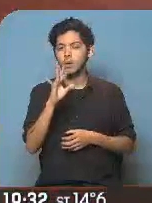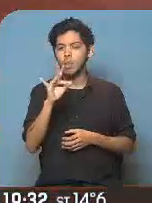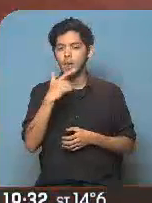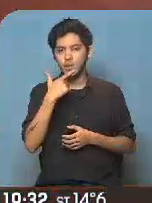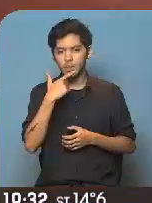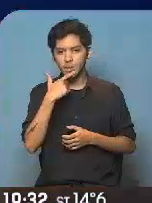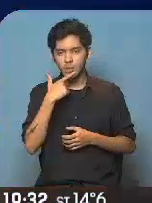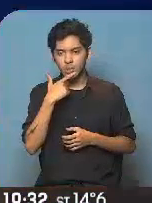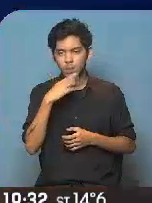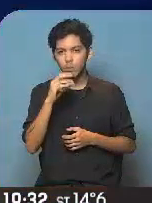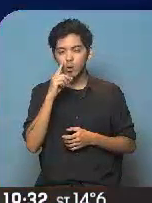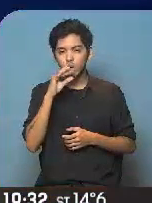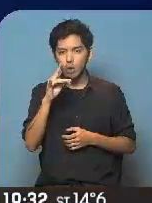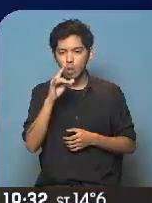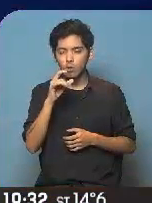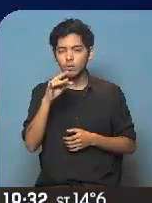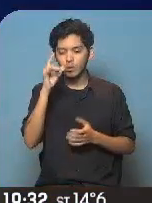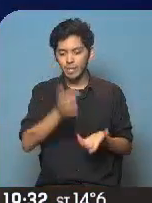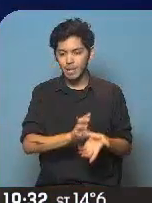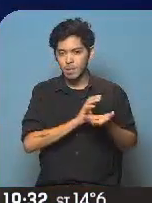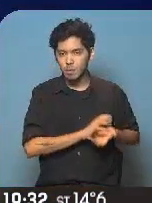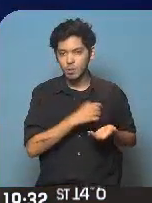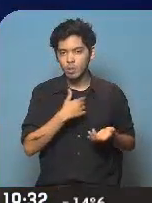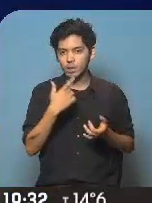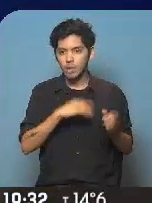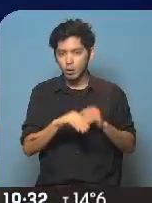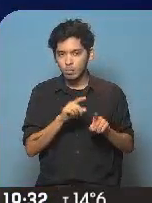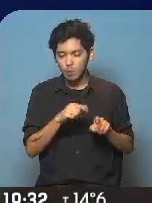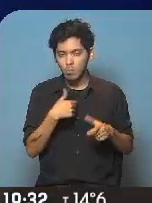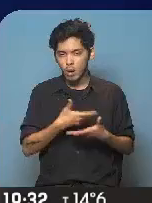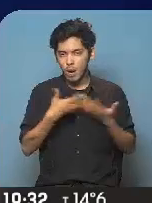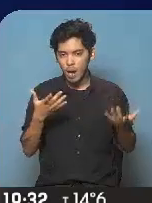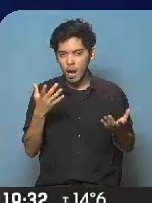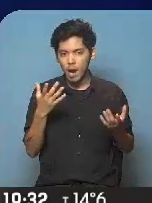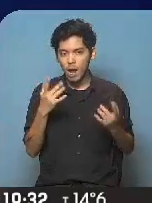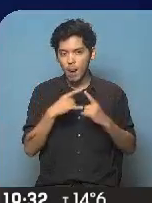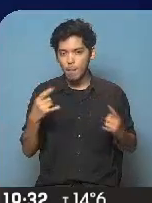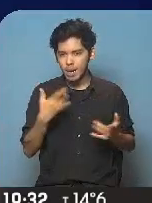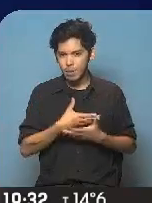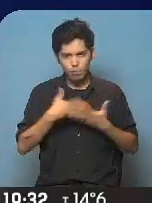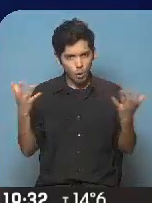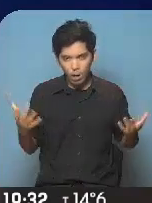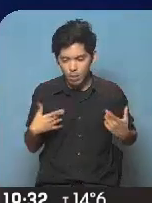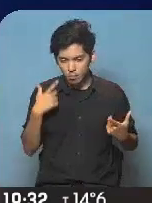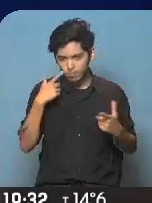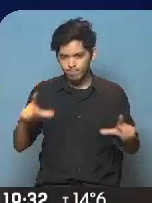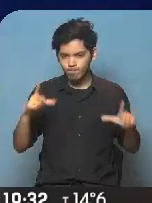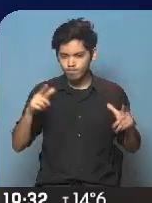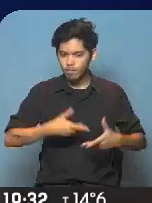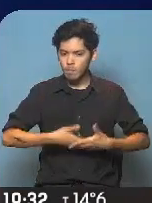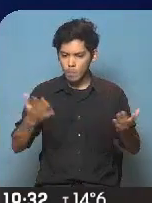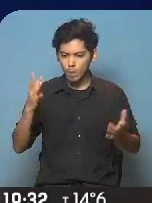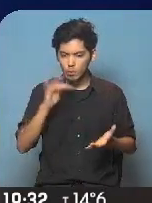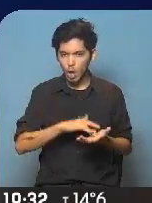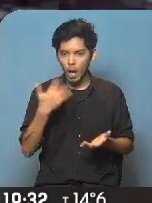Boicot, Desinversión y Sanciones, han hecho una campaña política gigantesca que en este caso tuvo una exposición porque nos tocó fuertemente a los